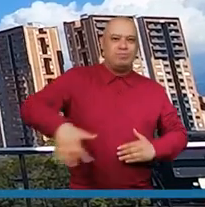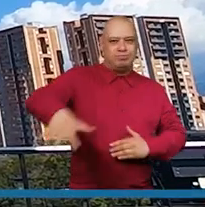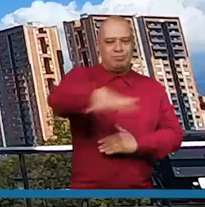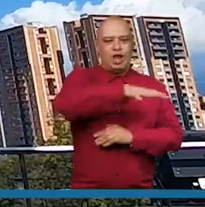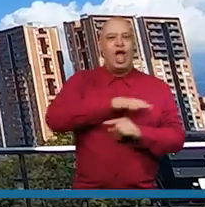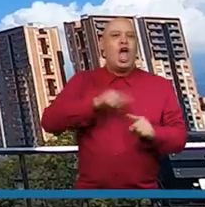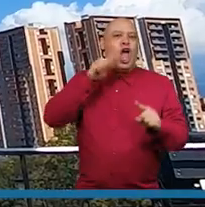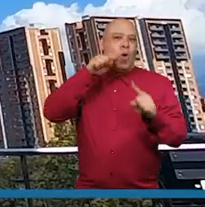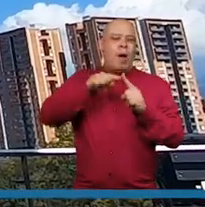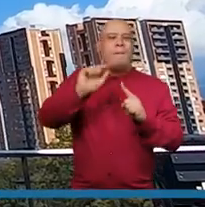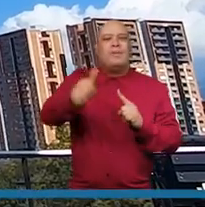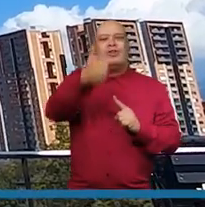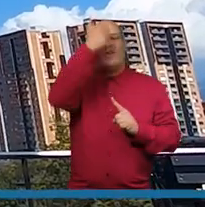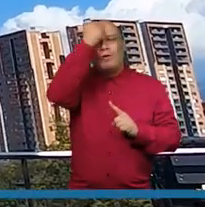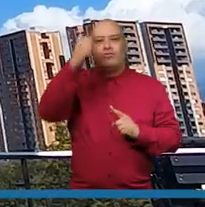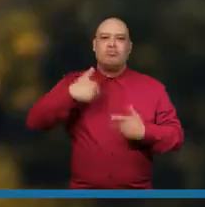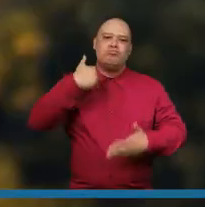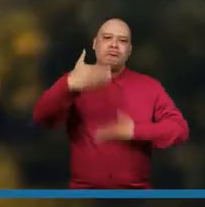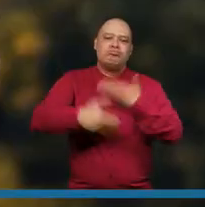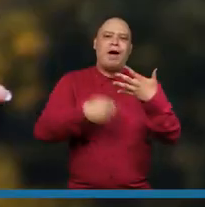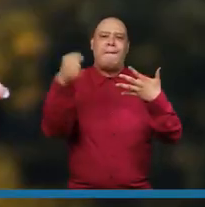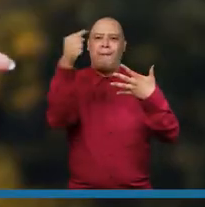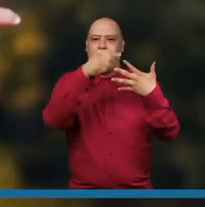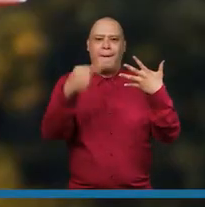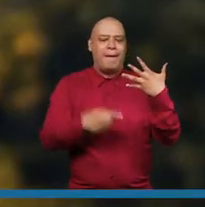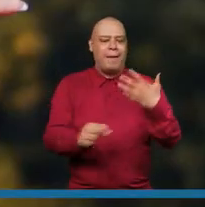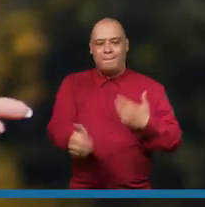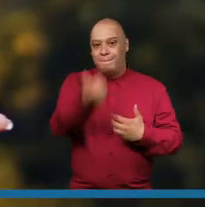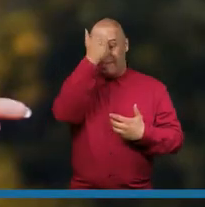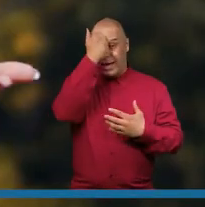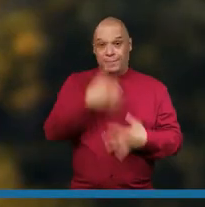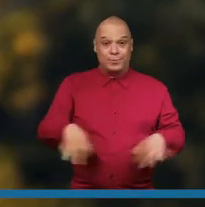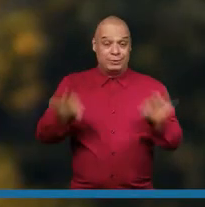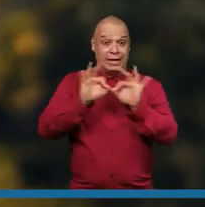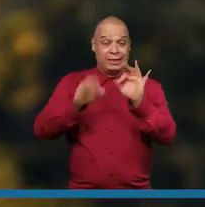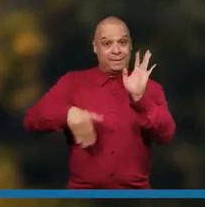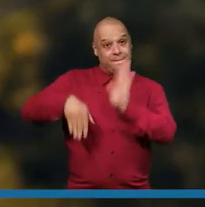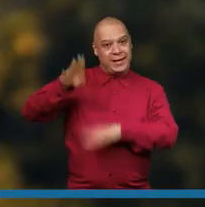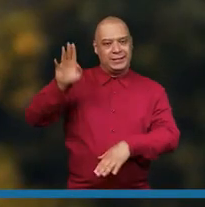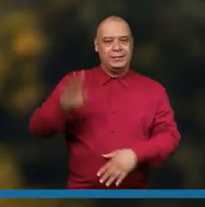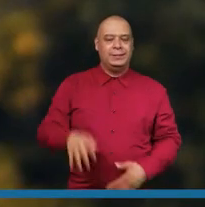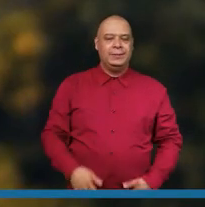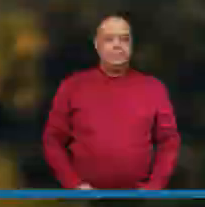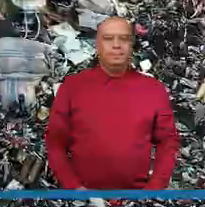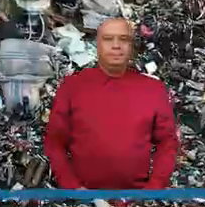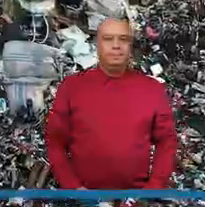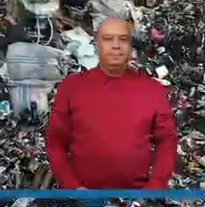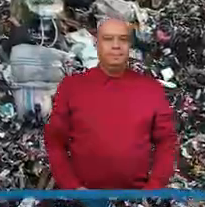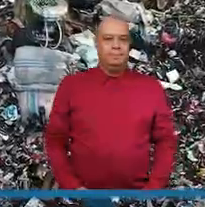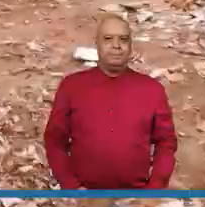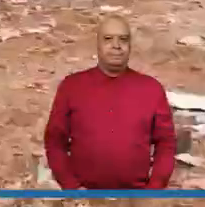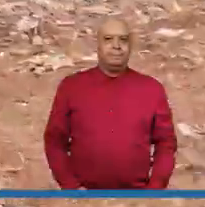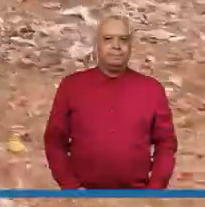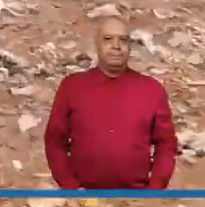territorialización de los Objetivos de Desarrollo Sostenible y cuáles son los principales retos que tenemos.